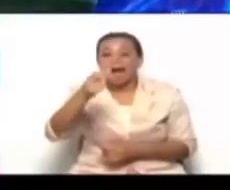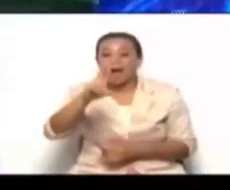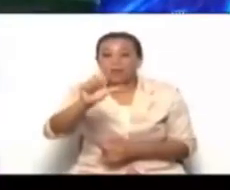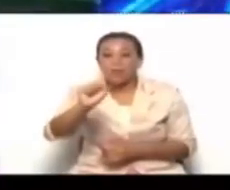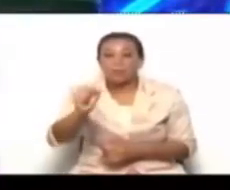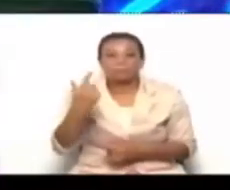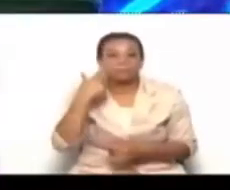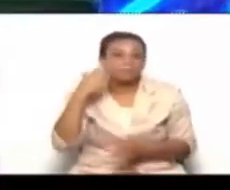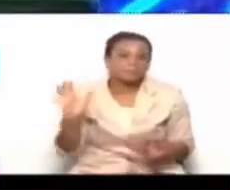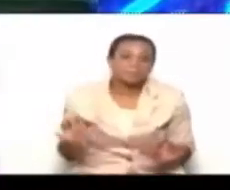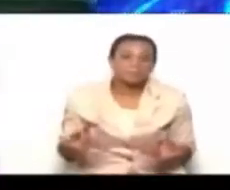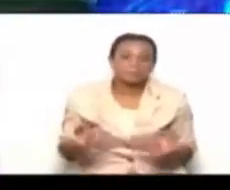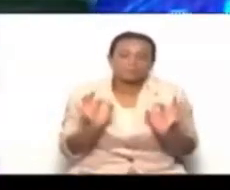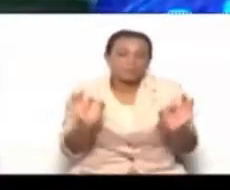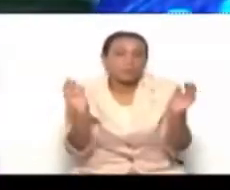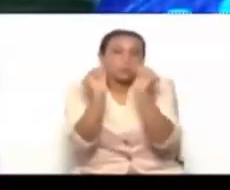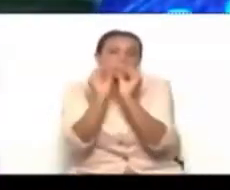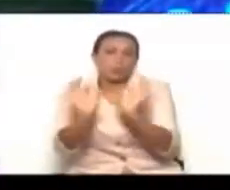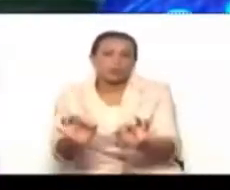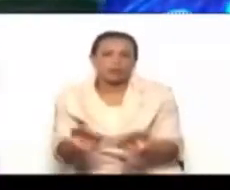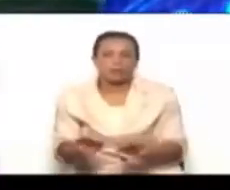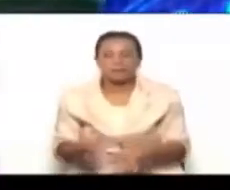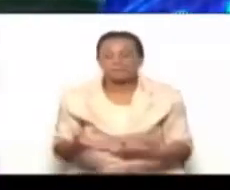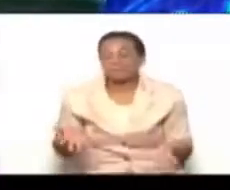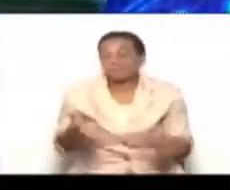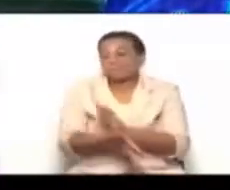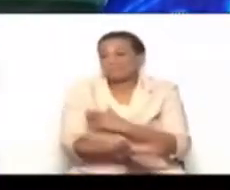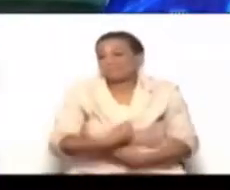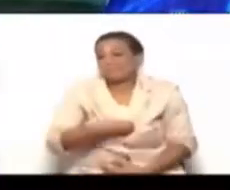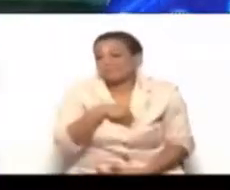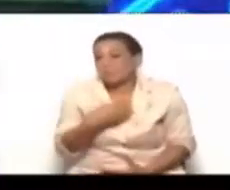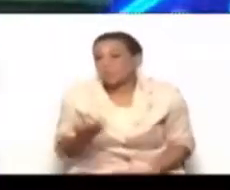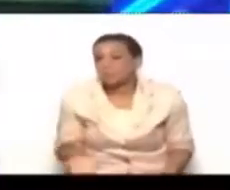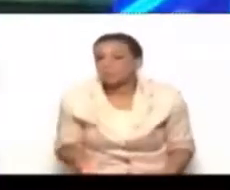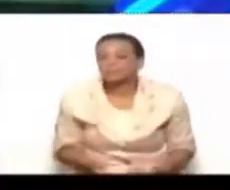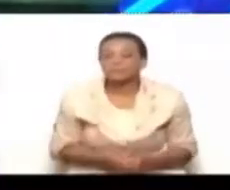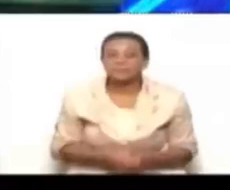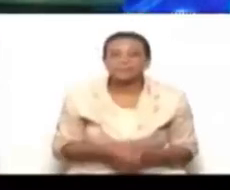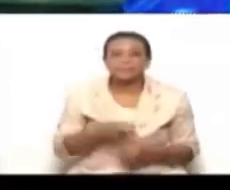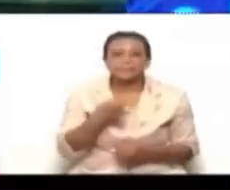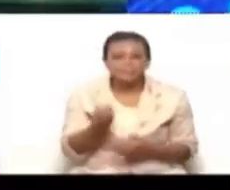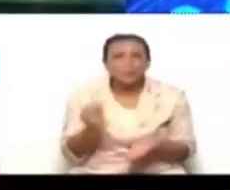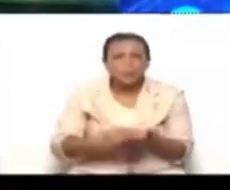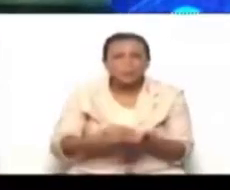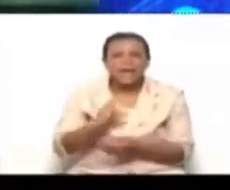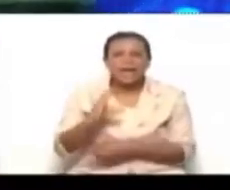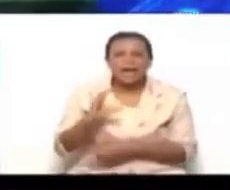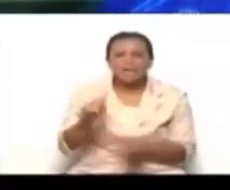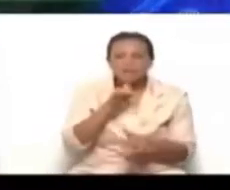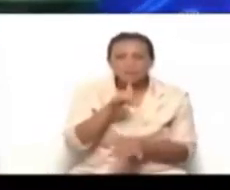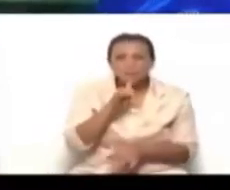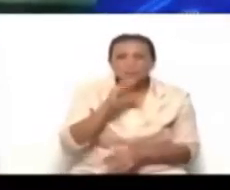Así es. Mira, ¿qué te puedo decir yo? Decir Noticias Caracol,